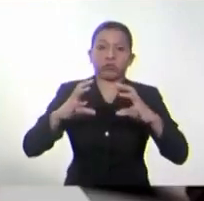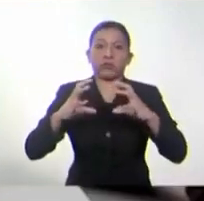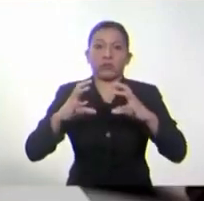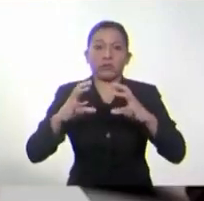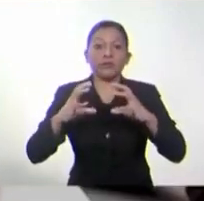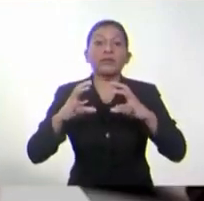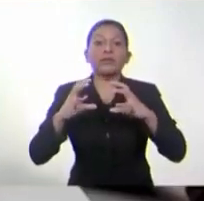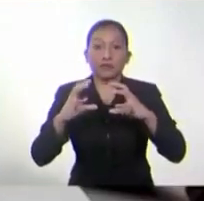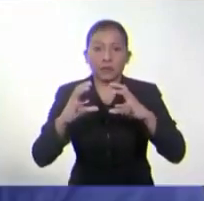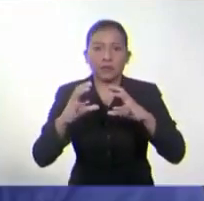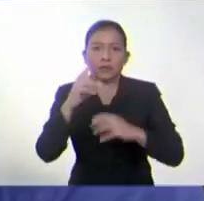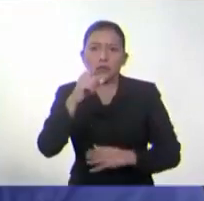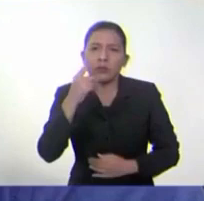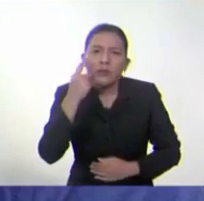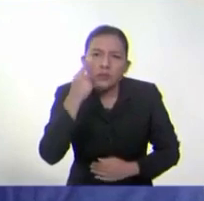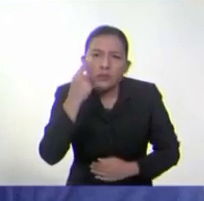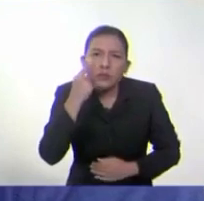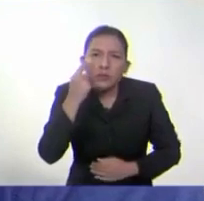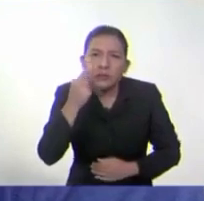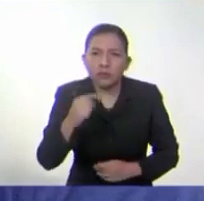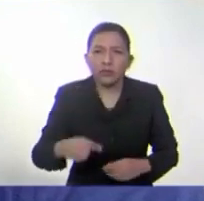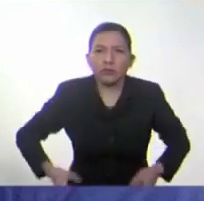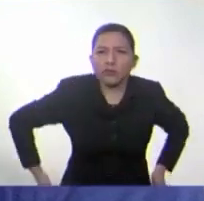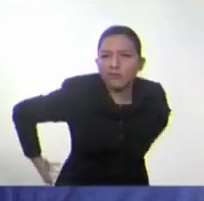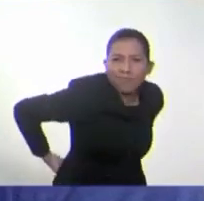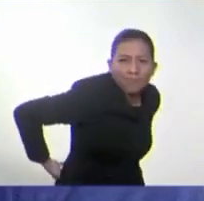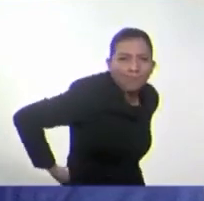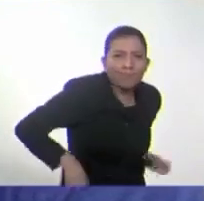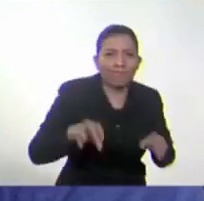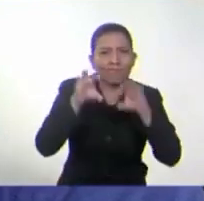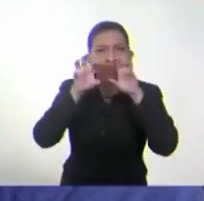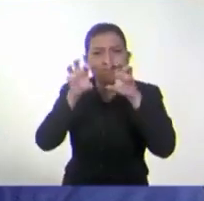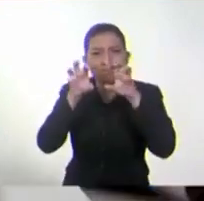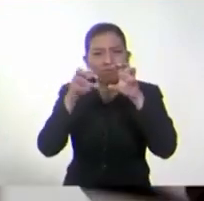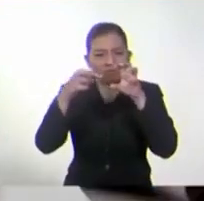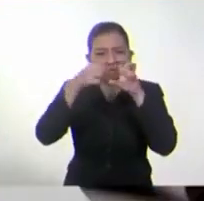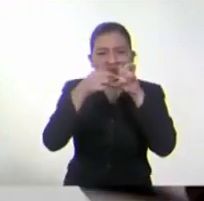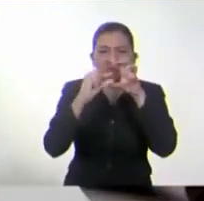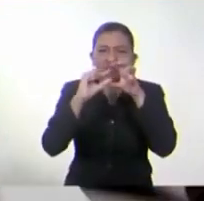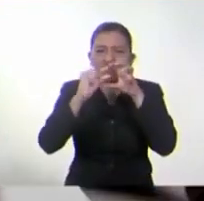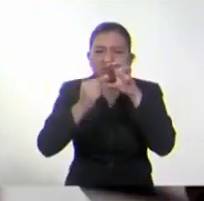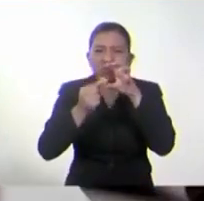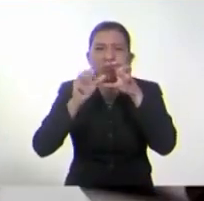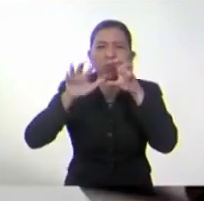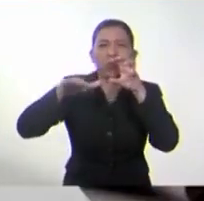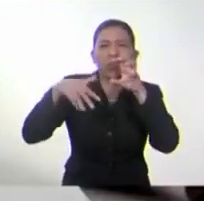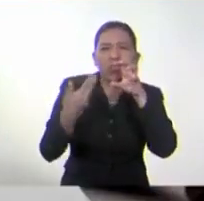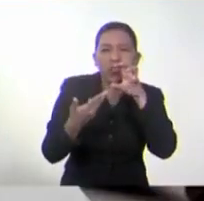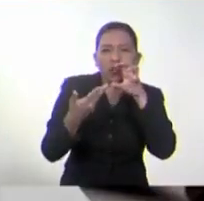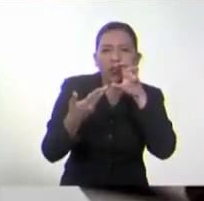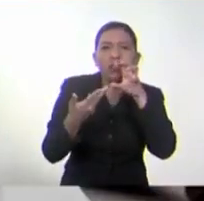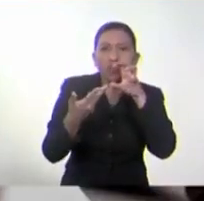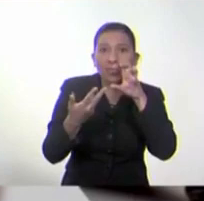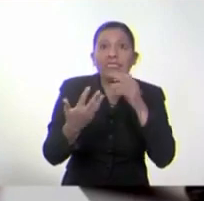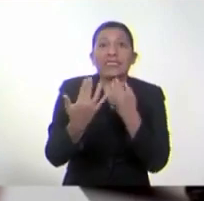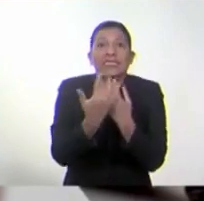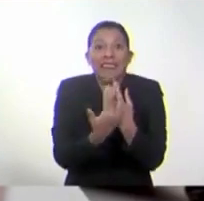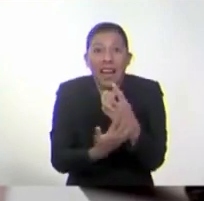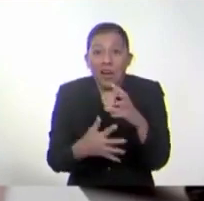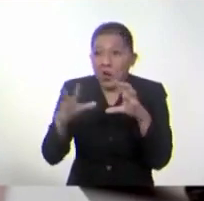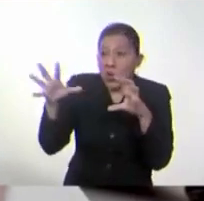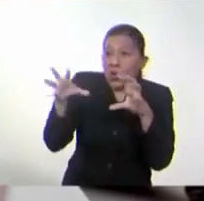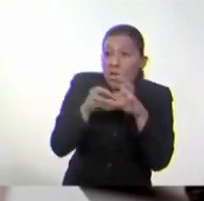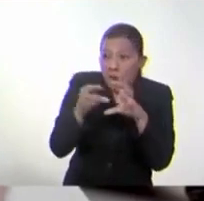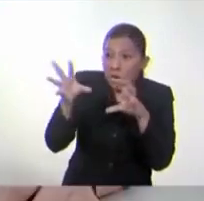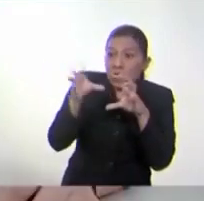arterias renales son bastante grandes. Entonces es una gran cantidad de sangre que está entrando a los riñones y que está